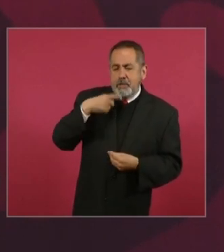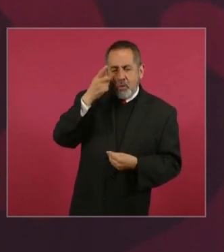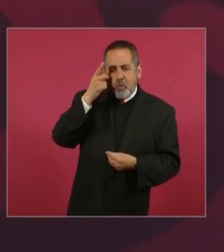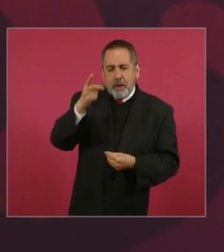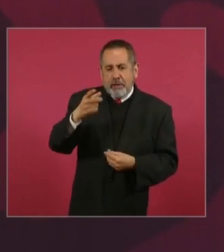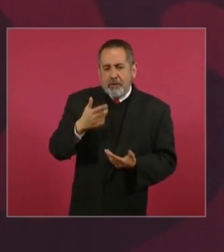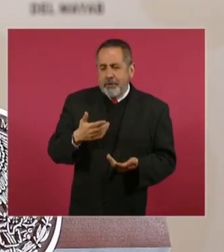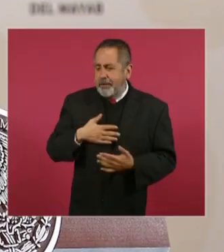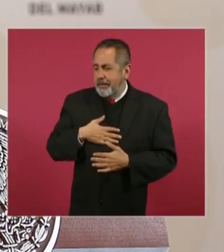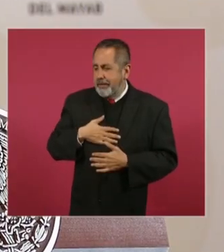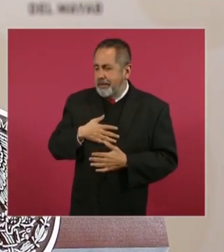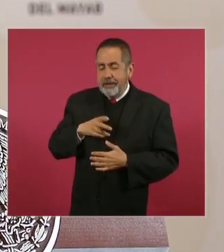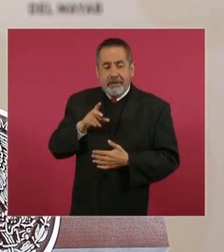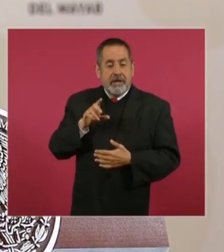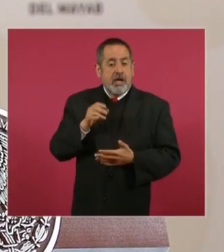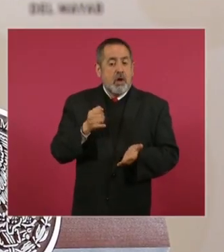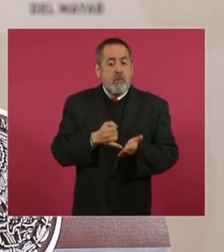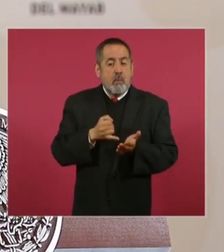entre todas